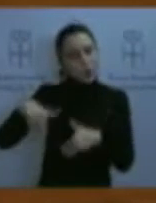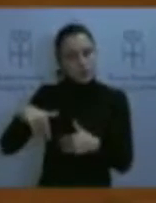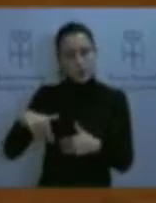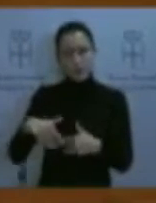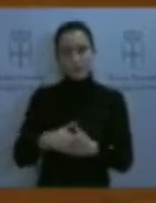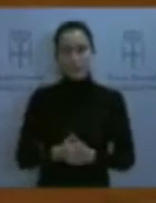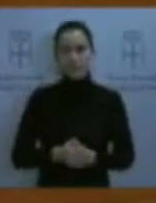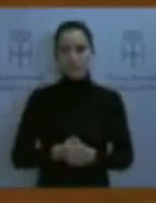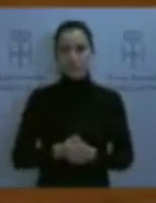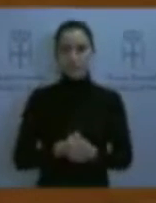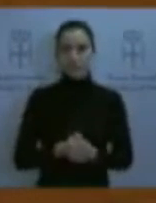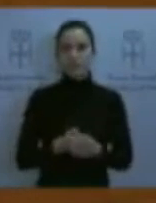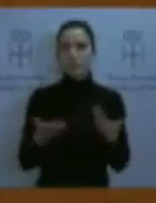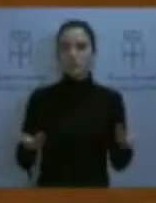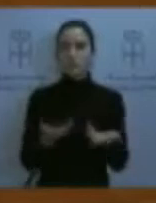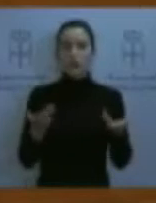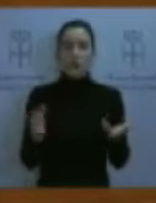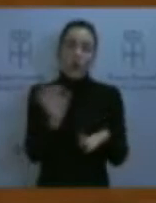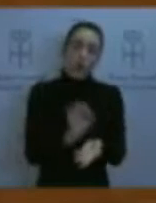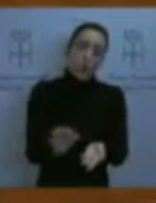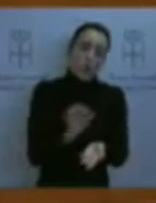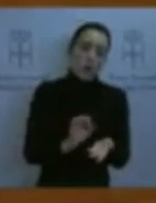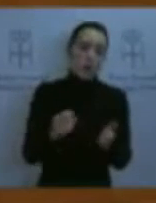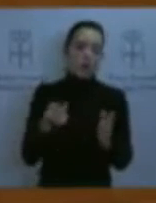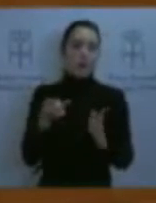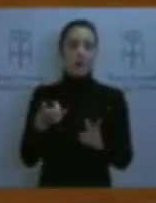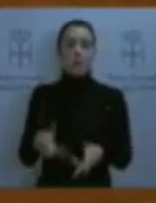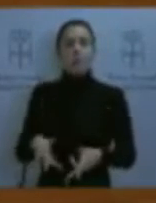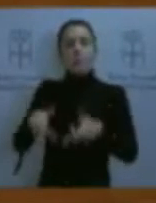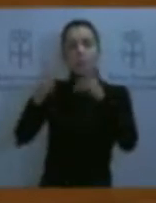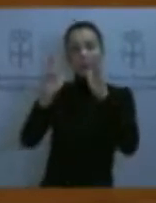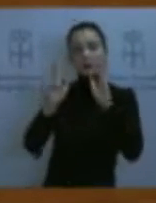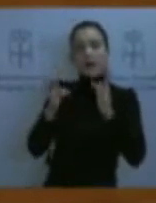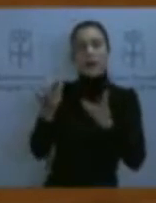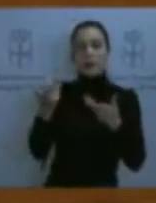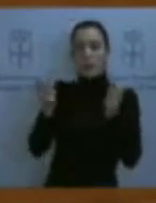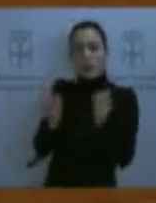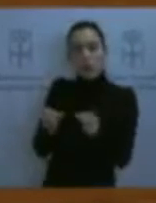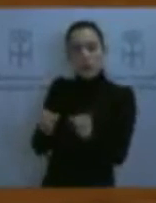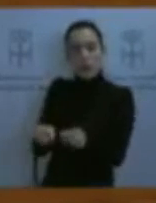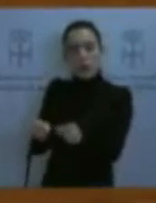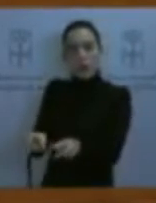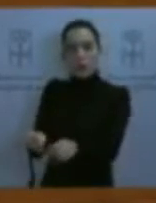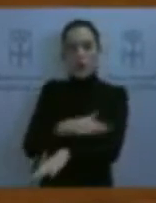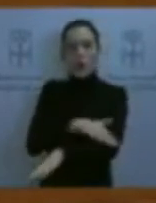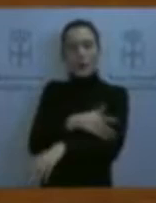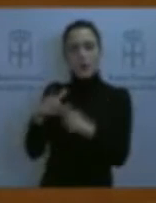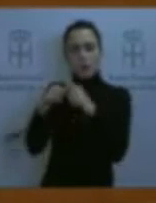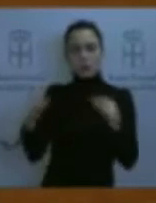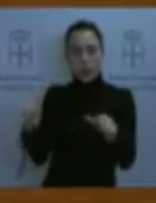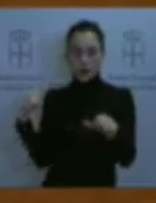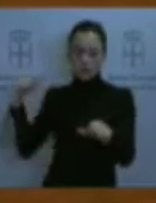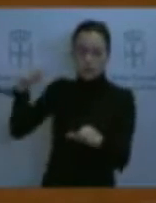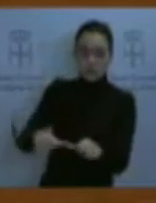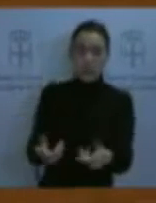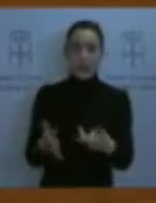deseándolo morrer los sucesivos gobiernos asturianos, y por lo tanto creemos que este supuesto home de Estado